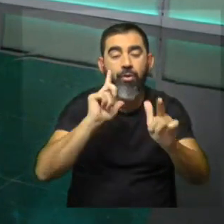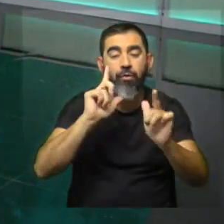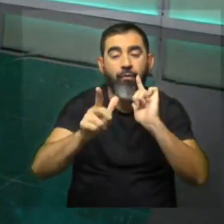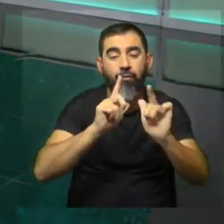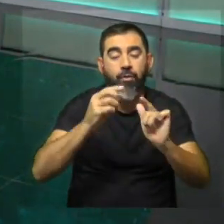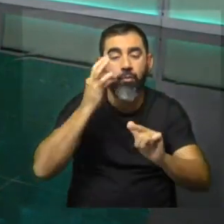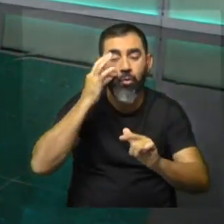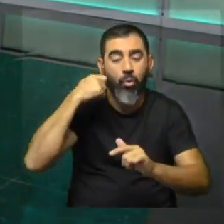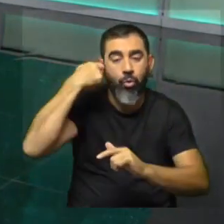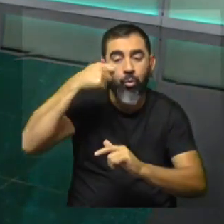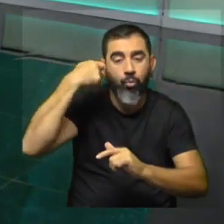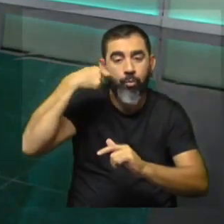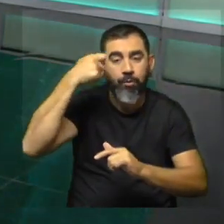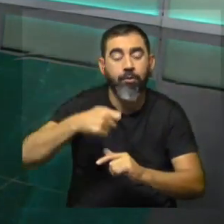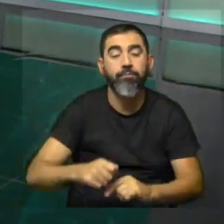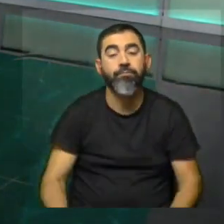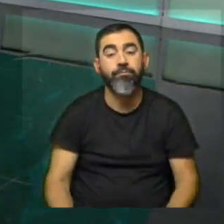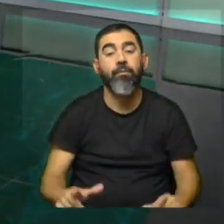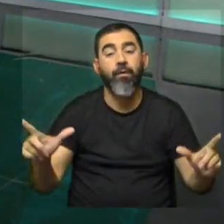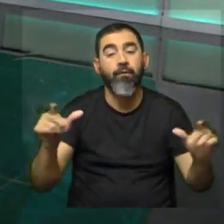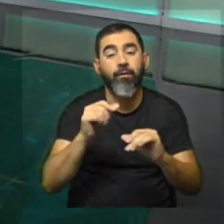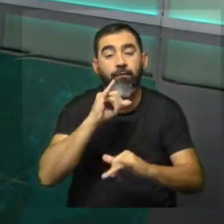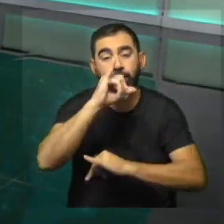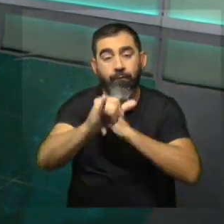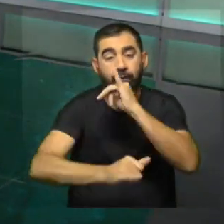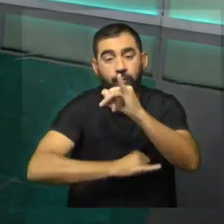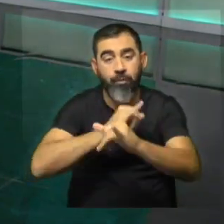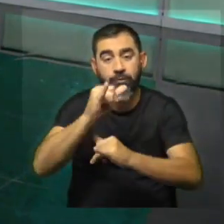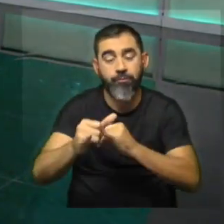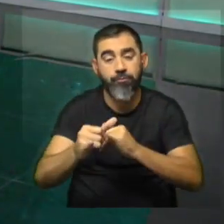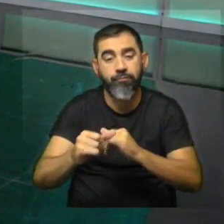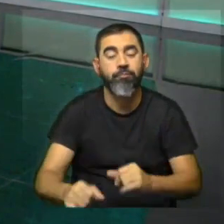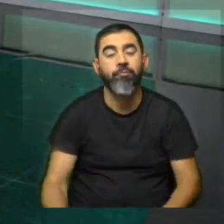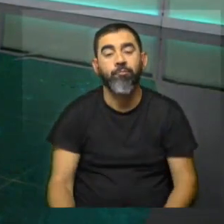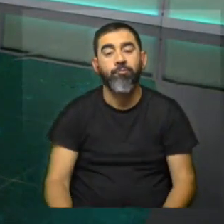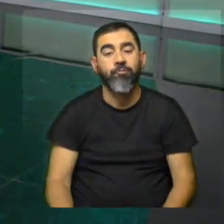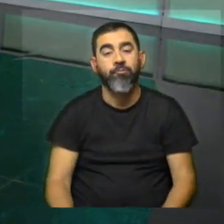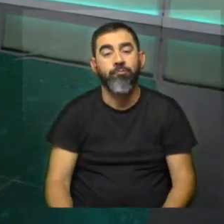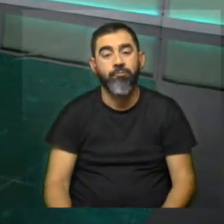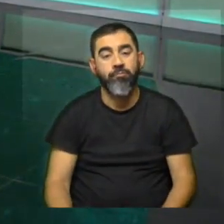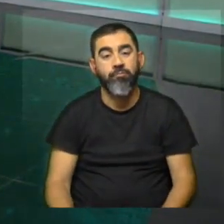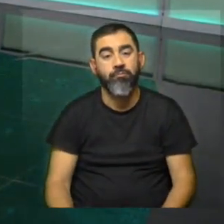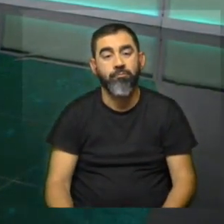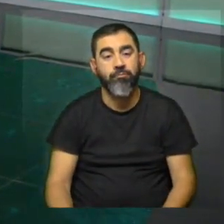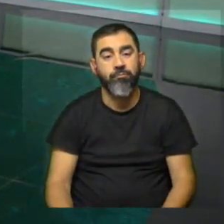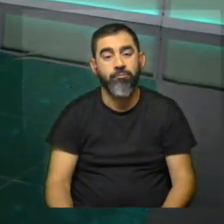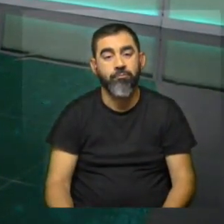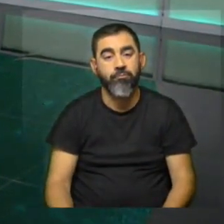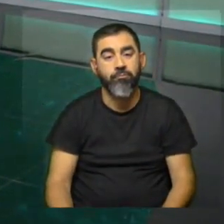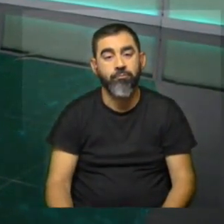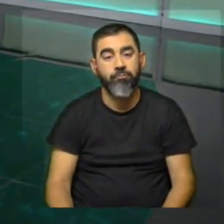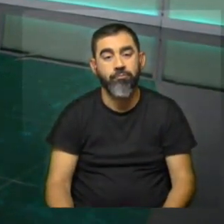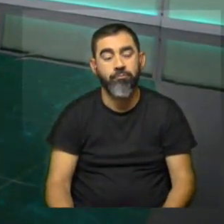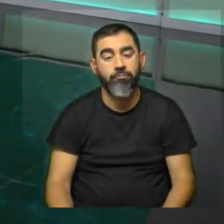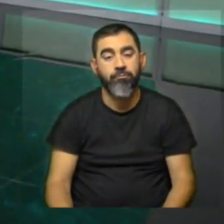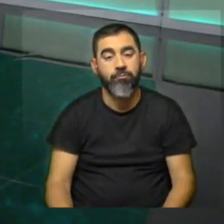esta guitarra blanca. Señoras, señores, hasta sí, que qué lindo, me quedé emocionada viendo a la imagen de Papico, quien pensó esto, y bueno, y Aldo